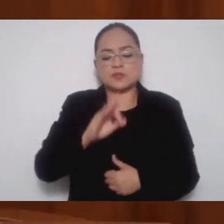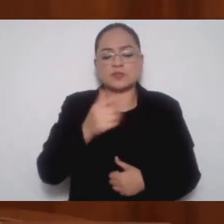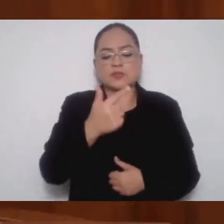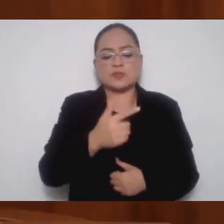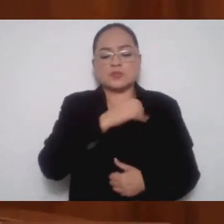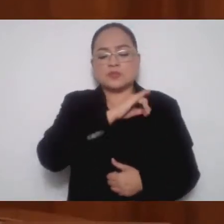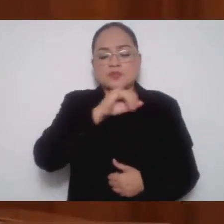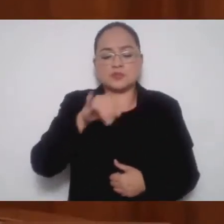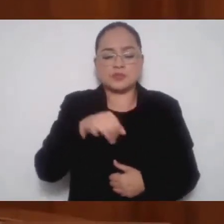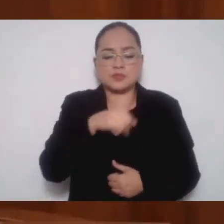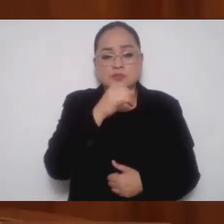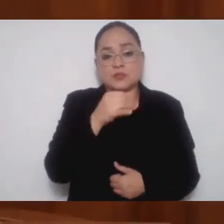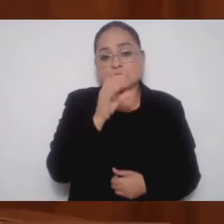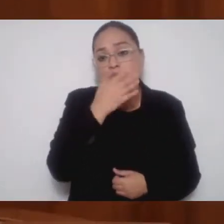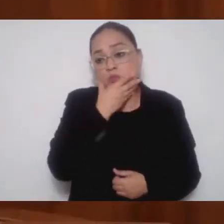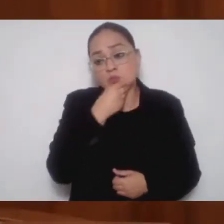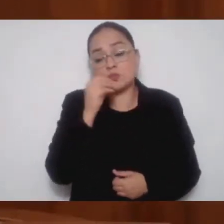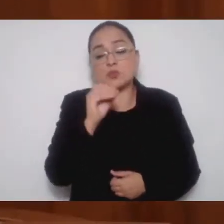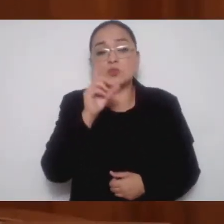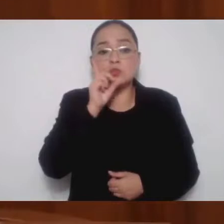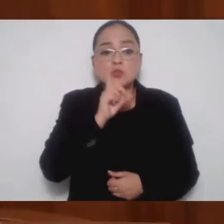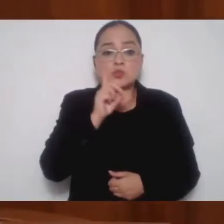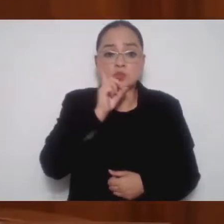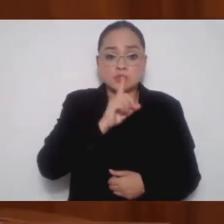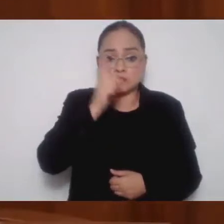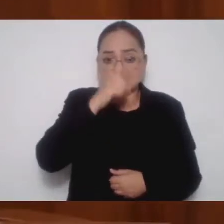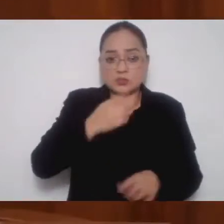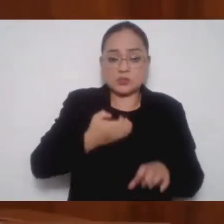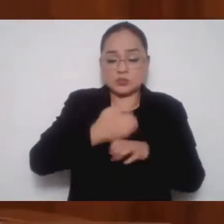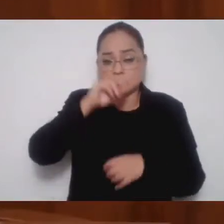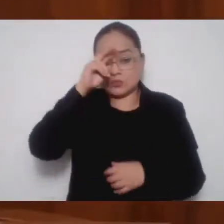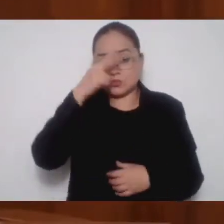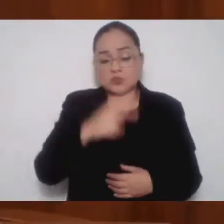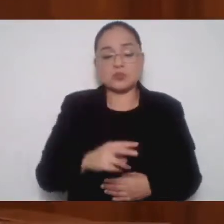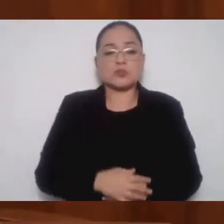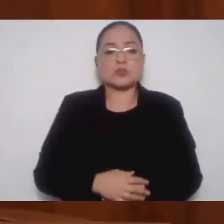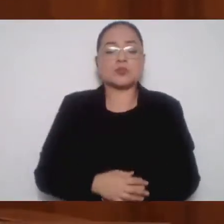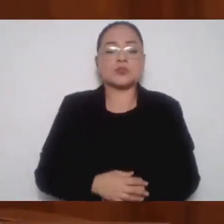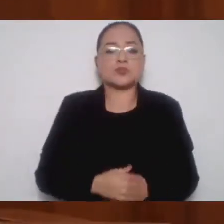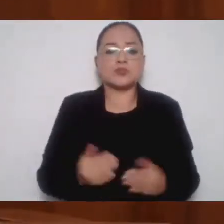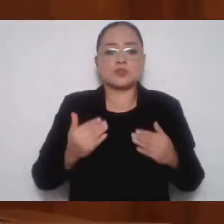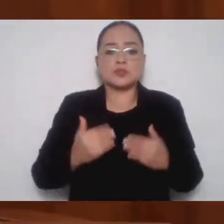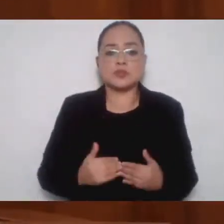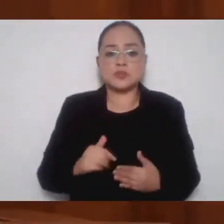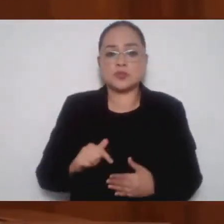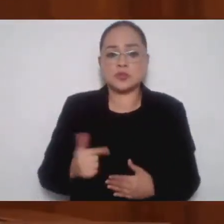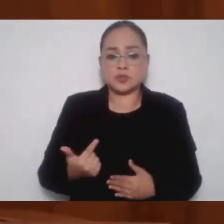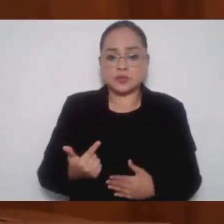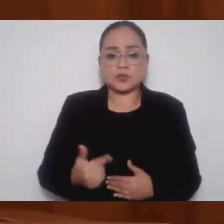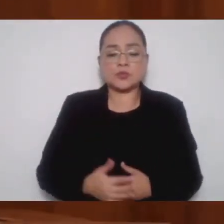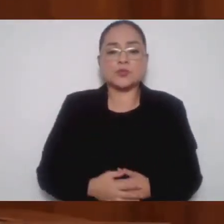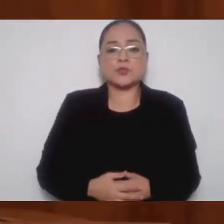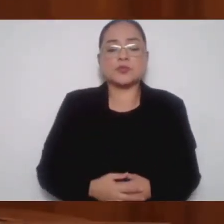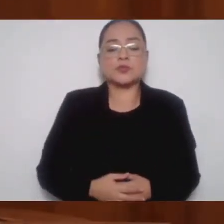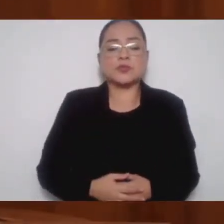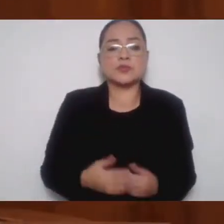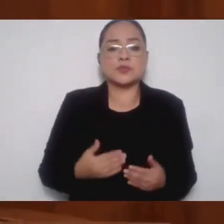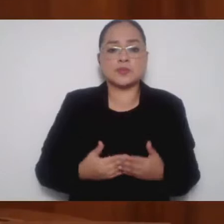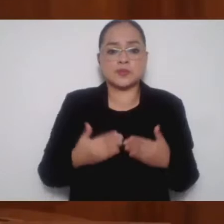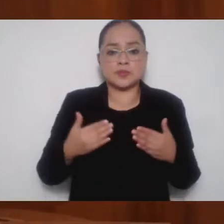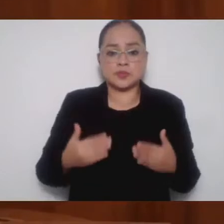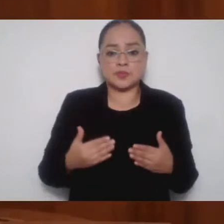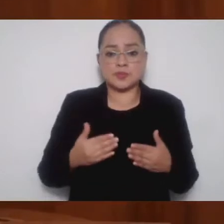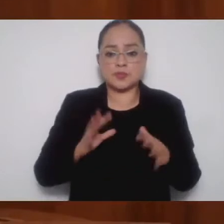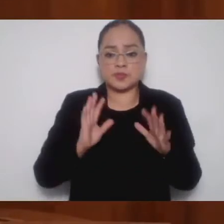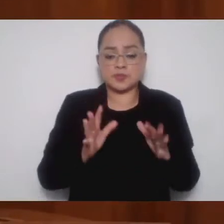la o el fiscal general de justicia del Estado de México. 12. Por lo tanto, con sustento